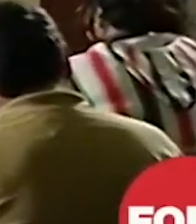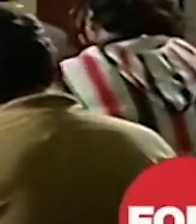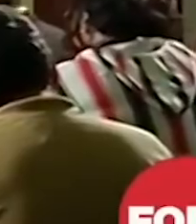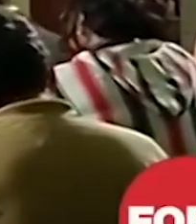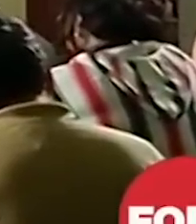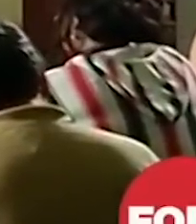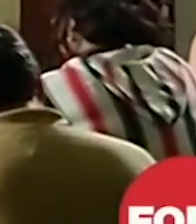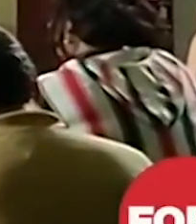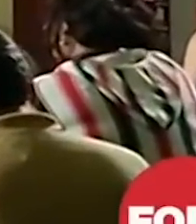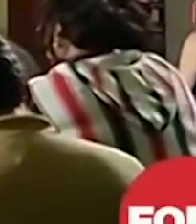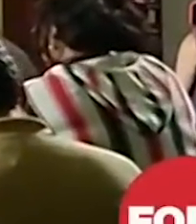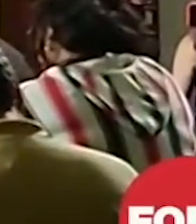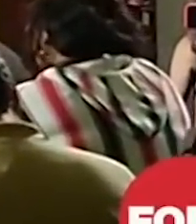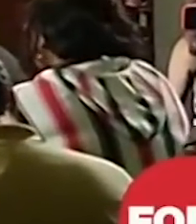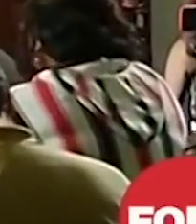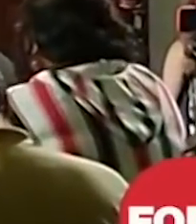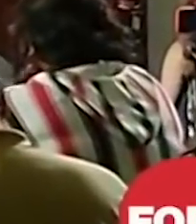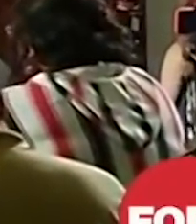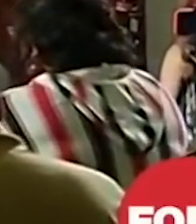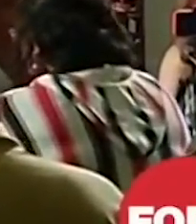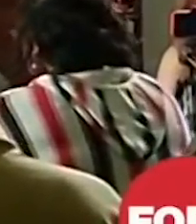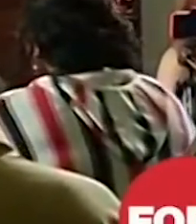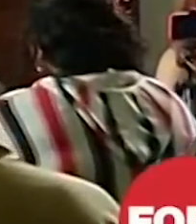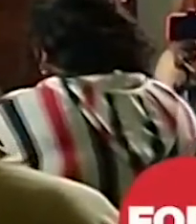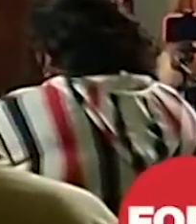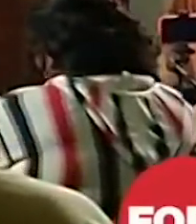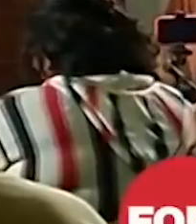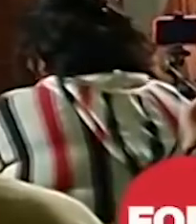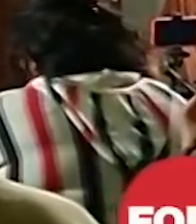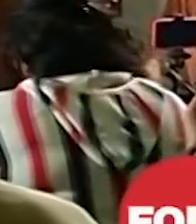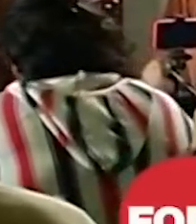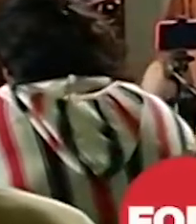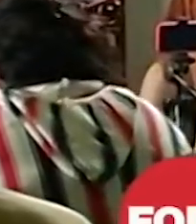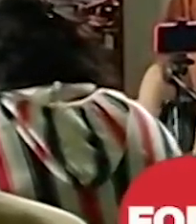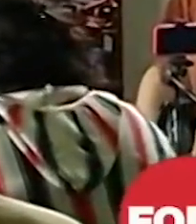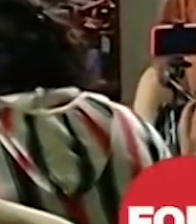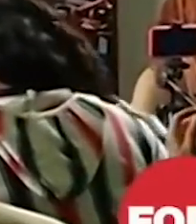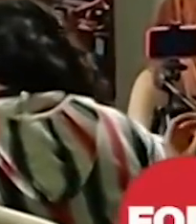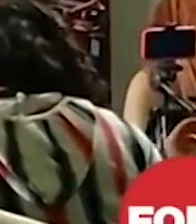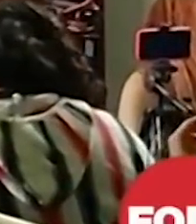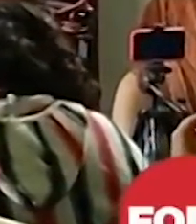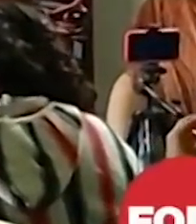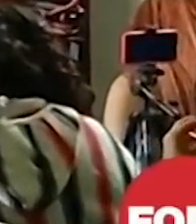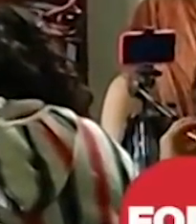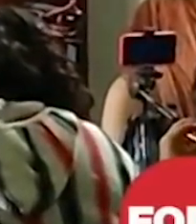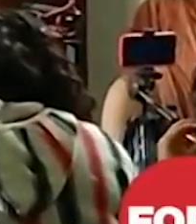en nuestro país. Lo mismo de siempre, supongo que escucharemos cifras